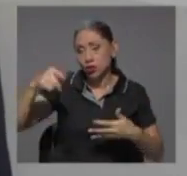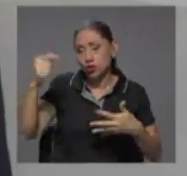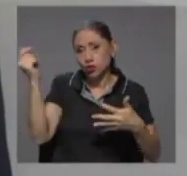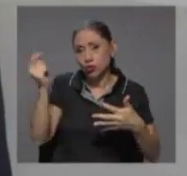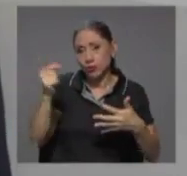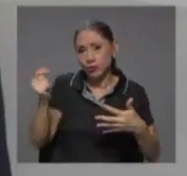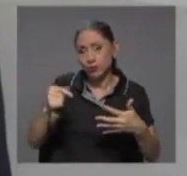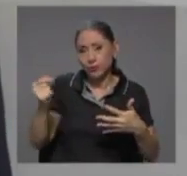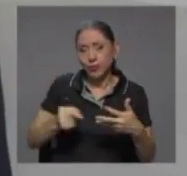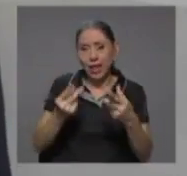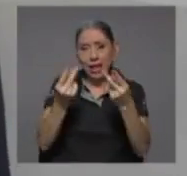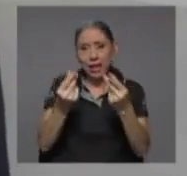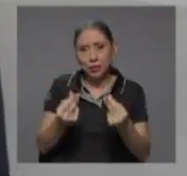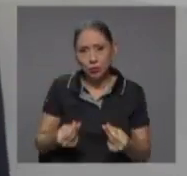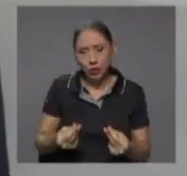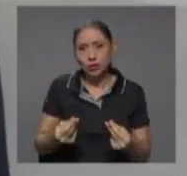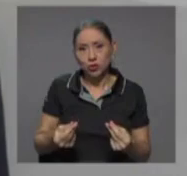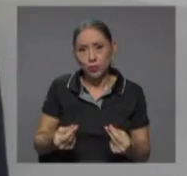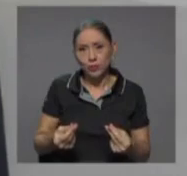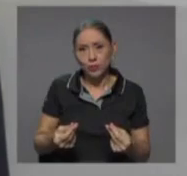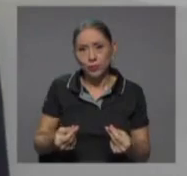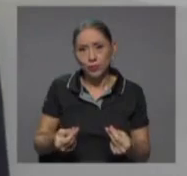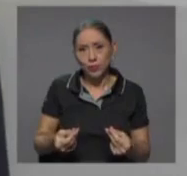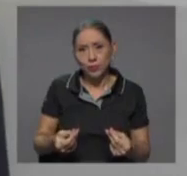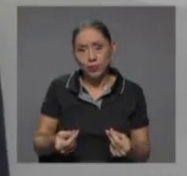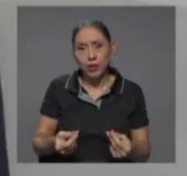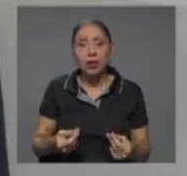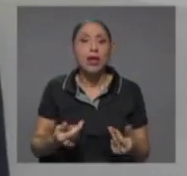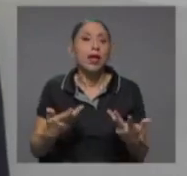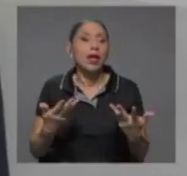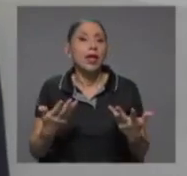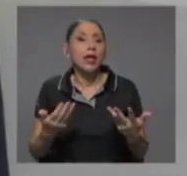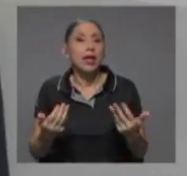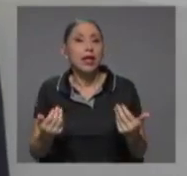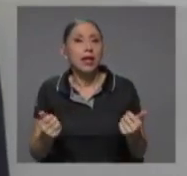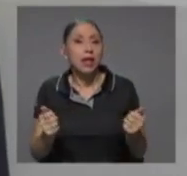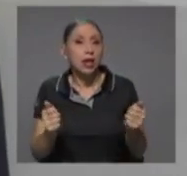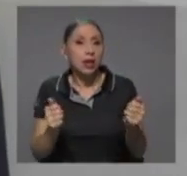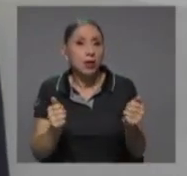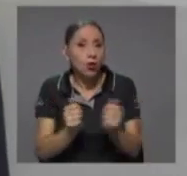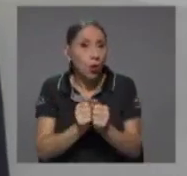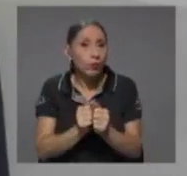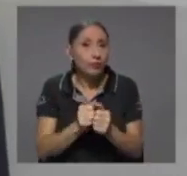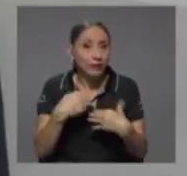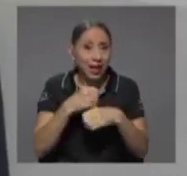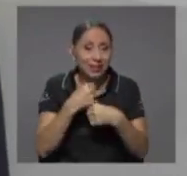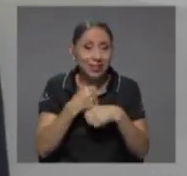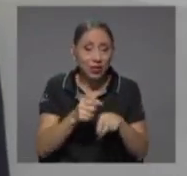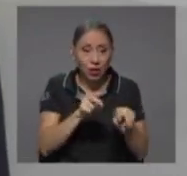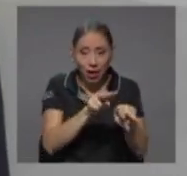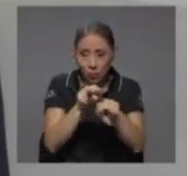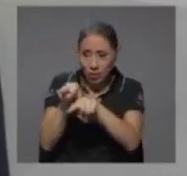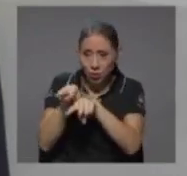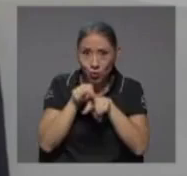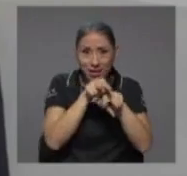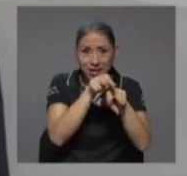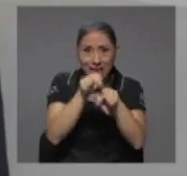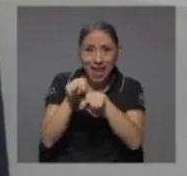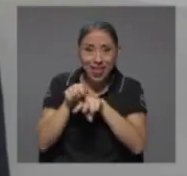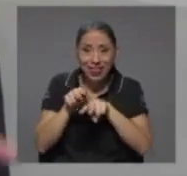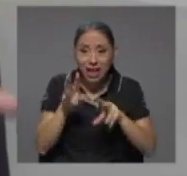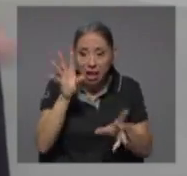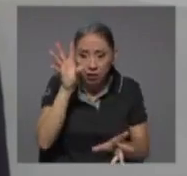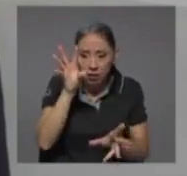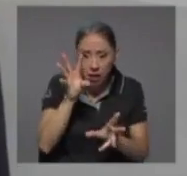en el presupuesto a partir del ejercicio de la auditoría de la liquidación del presupuesto que realizamos todos los años.